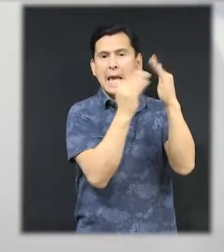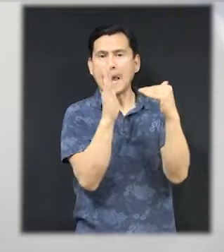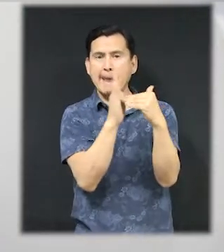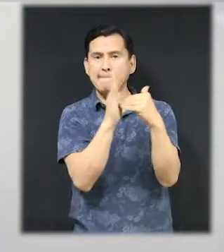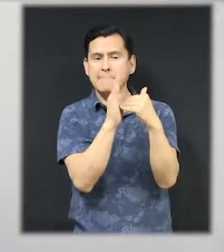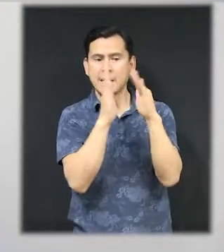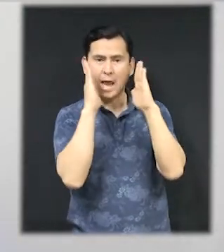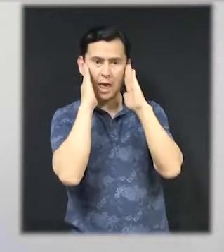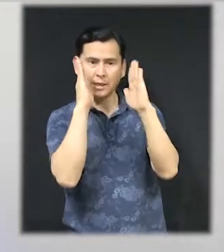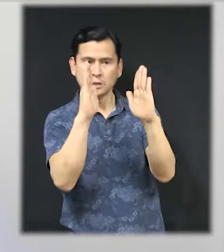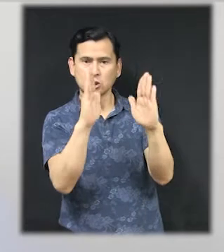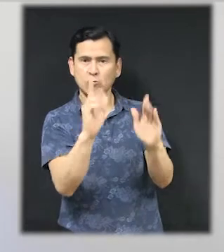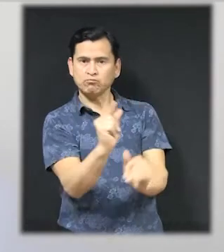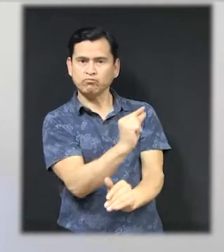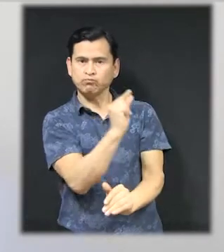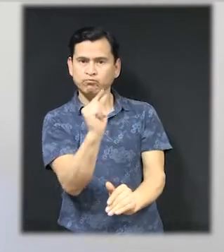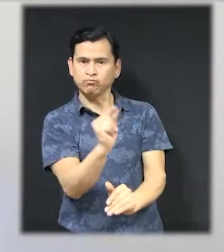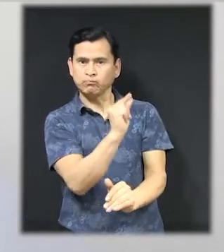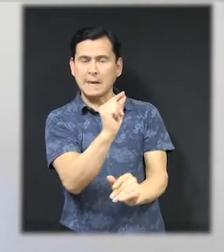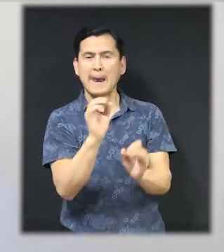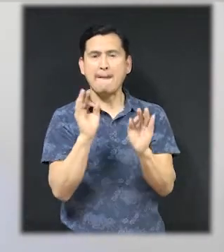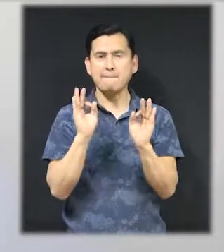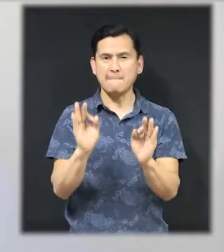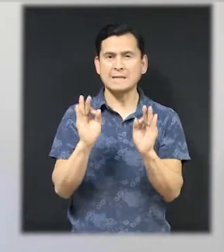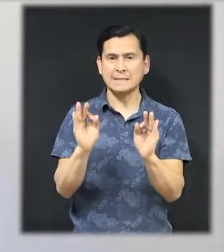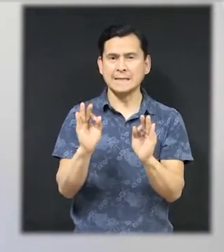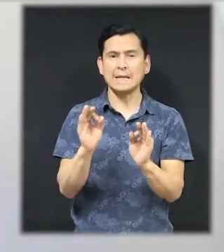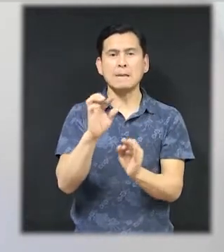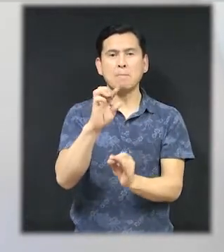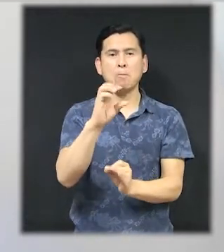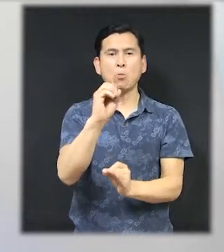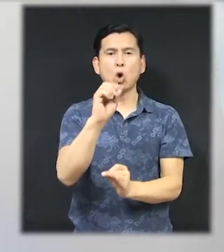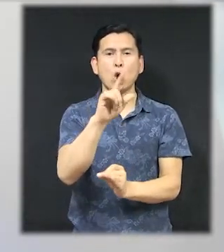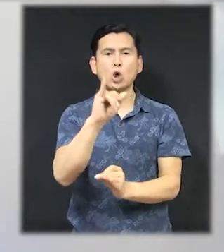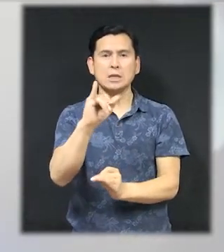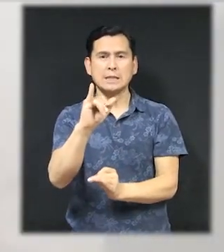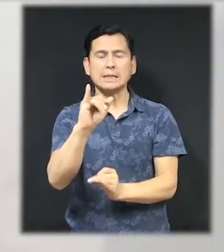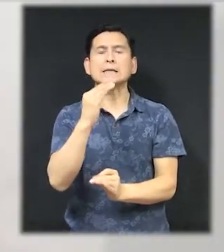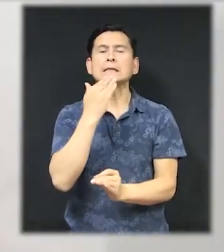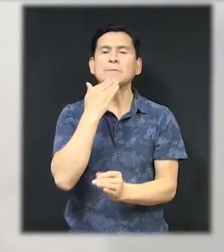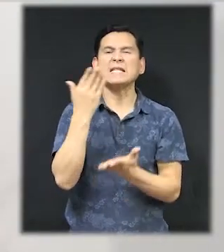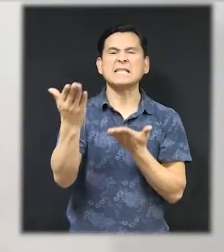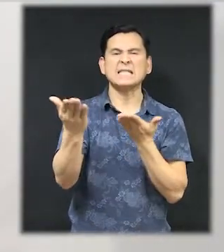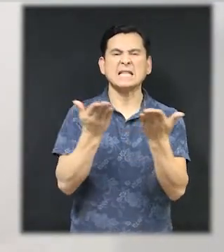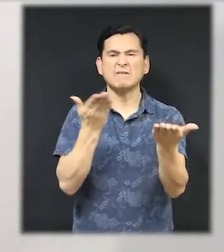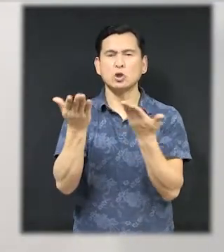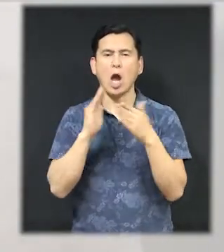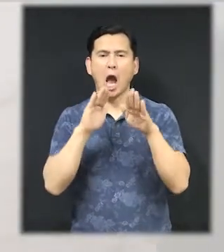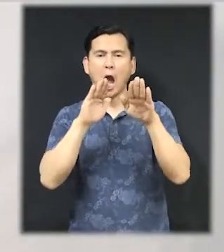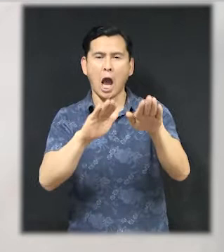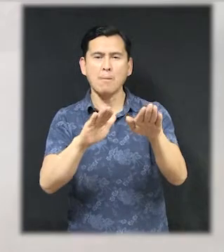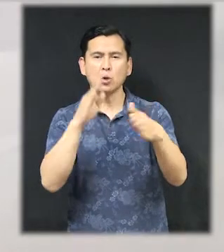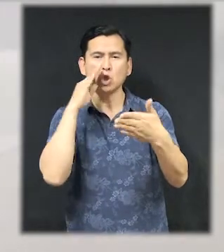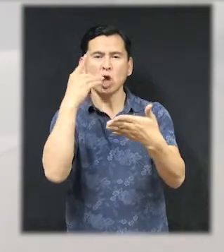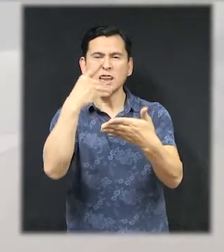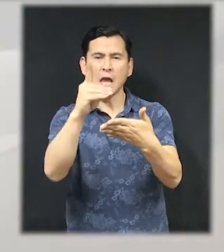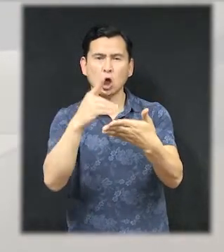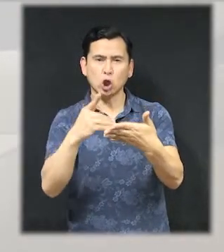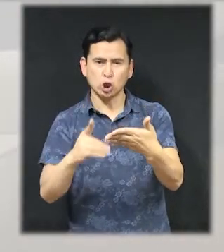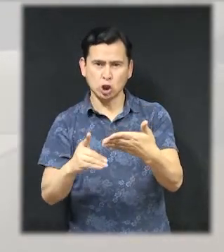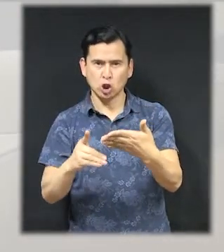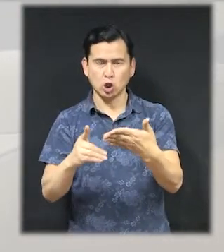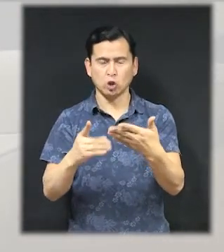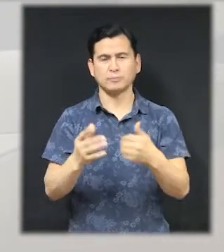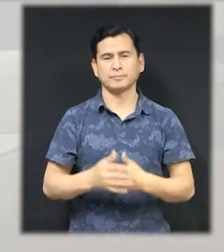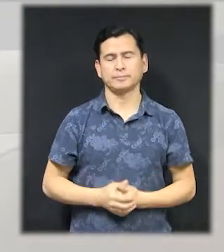nuestro policlínico y de nuestras prestaciones de apoyo diagnóstico terapéutico. Fundamentalmente en el área oftalmológica